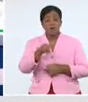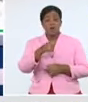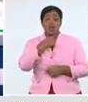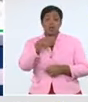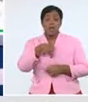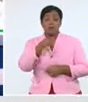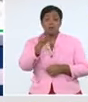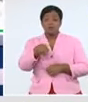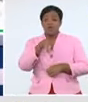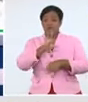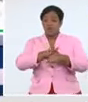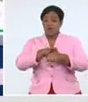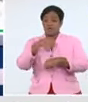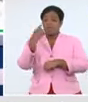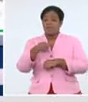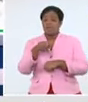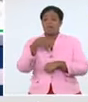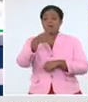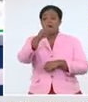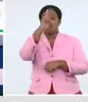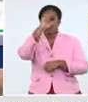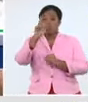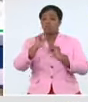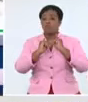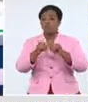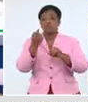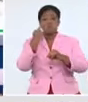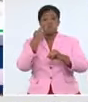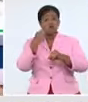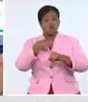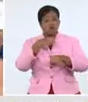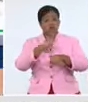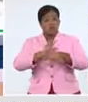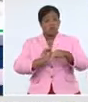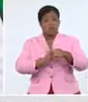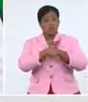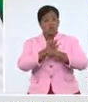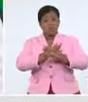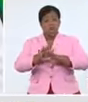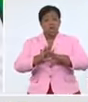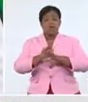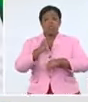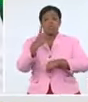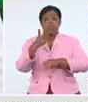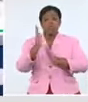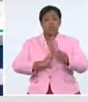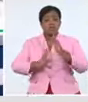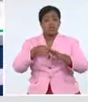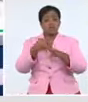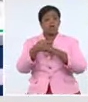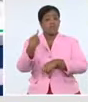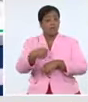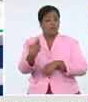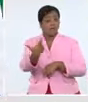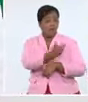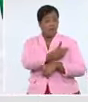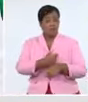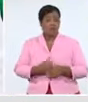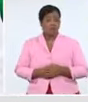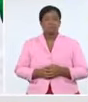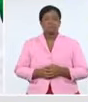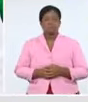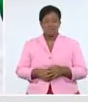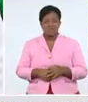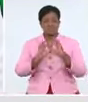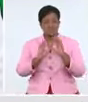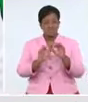dirigirse a su área de salud para que cuente en esta estrategia, doctora. Debe ser contemplado así. Así mismo, o sea, hay un control